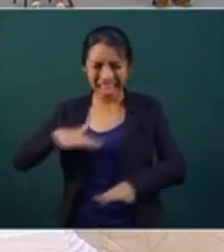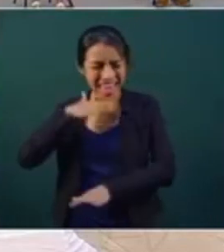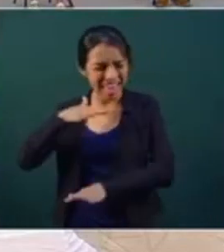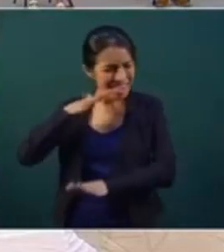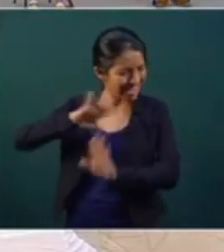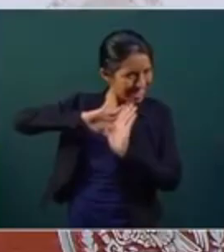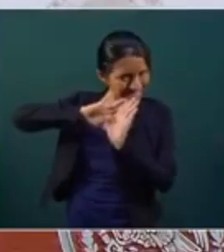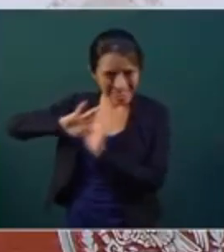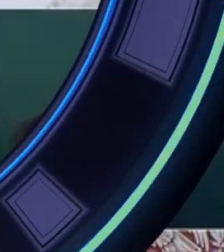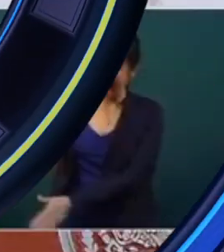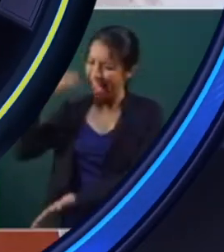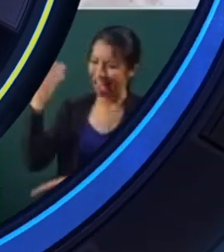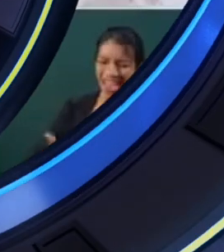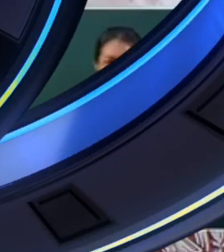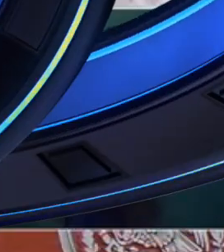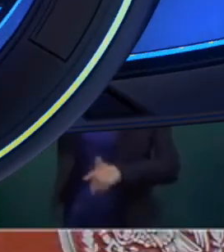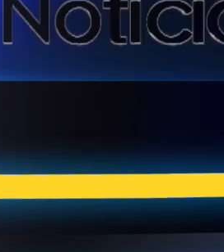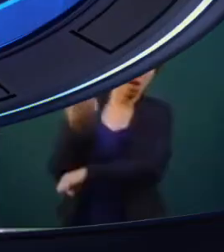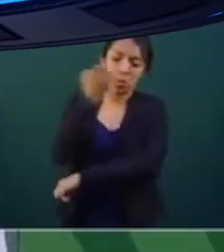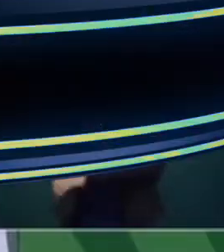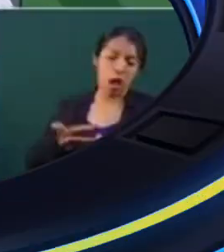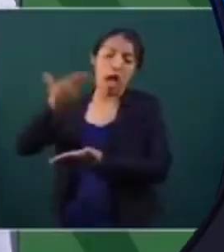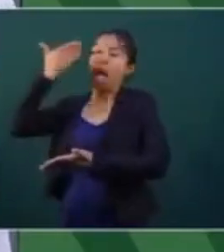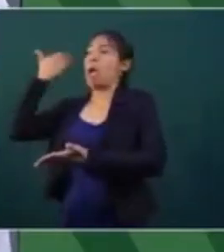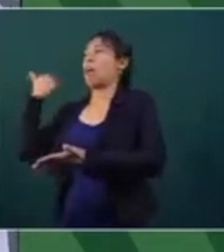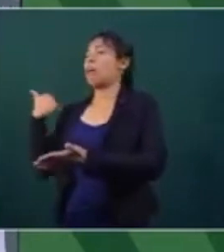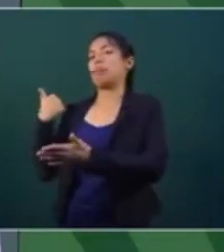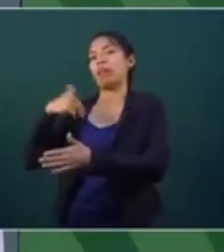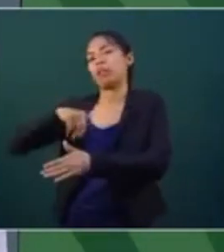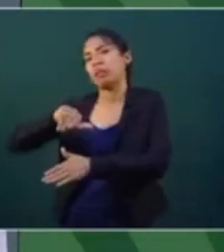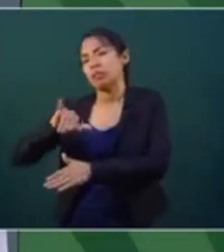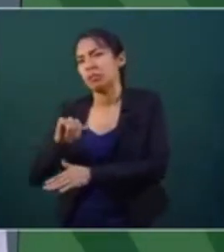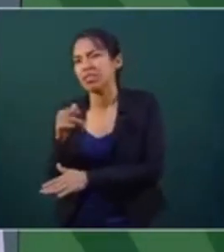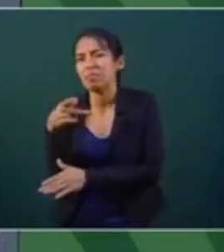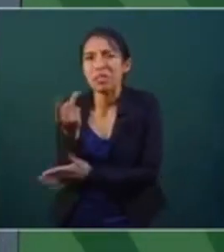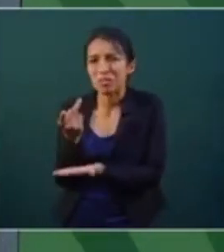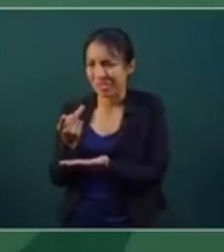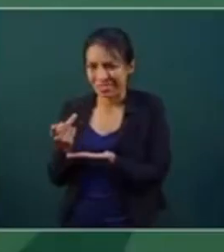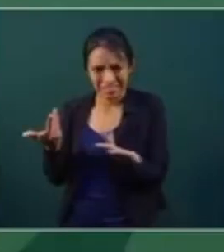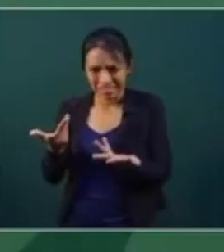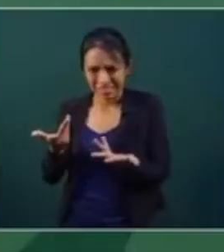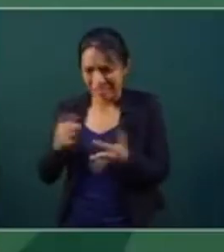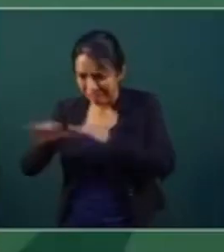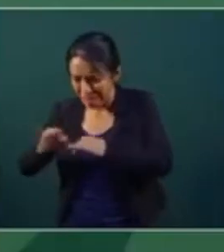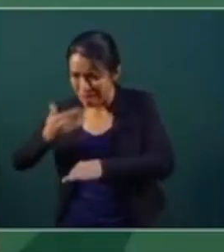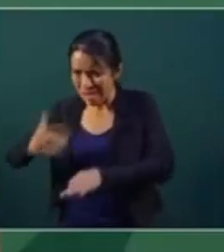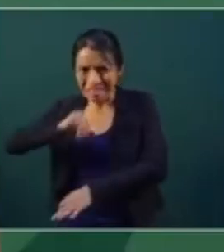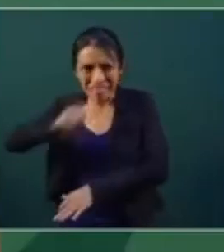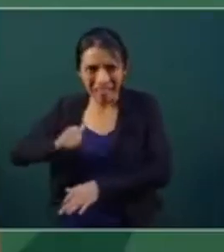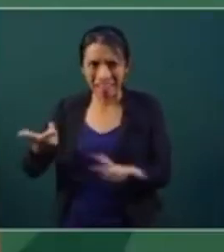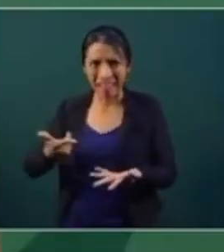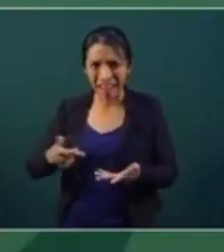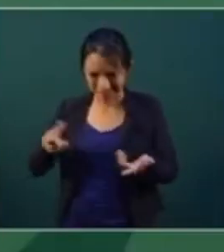en orden cuando la realidad es otra. Pero si no se dan resultados, y si está de por medio